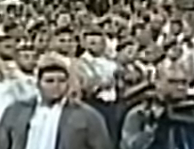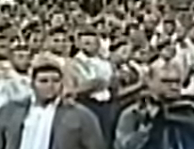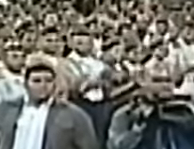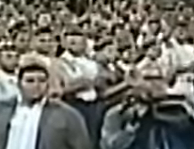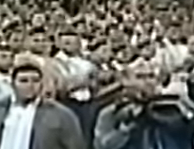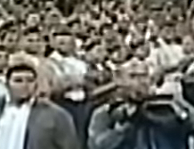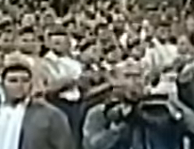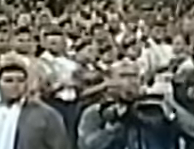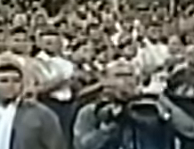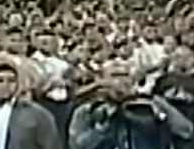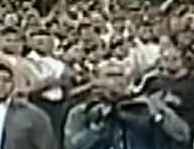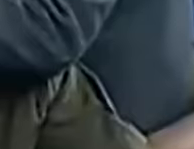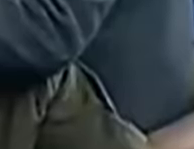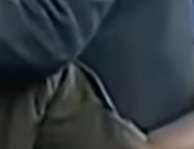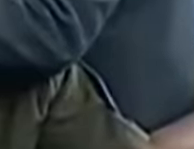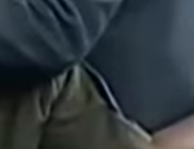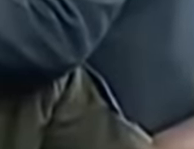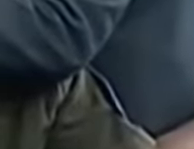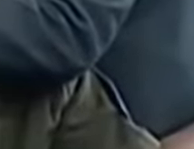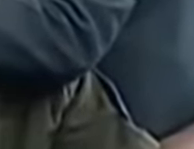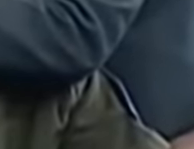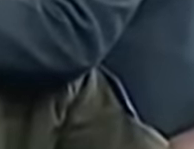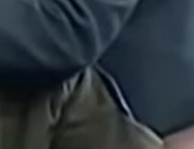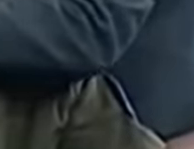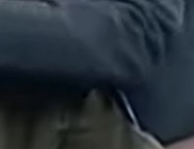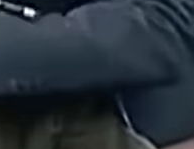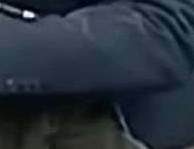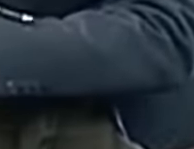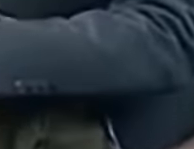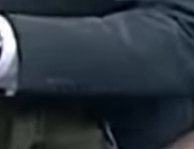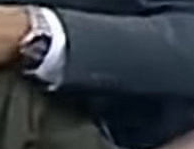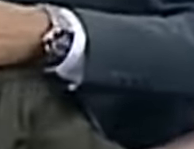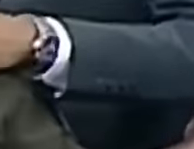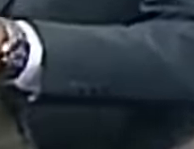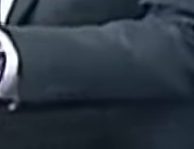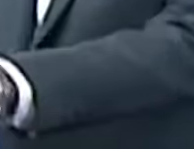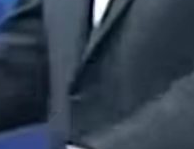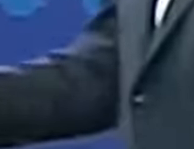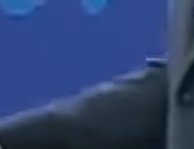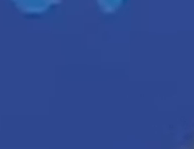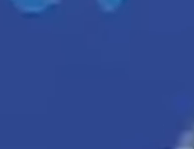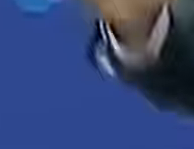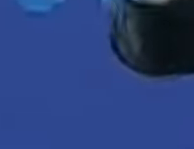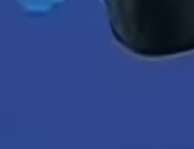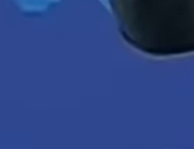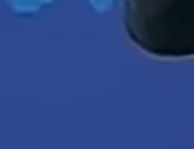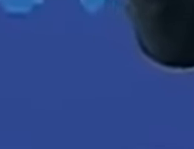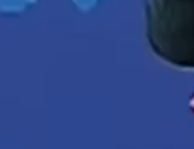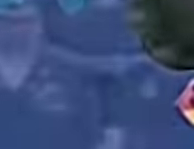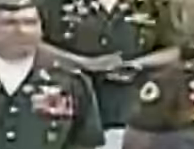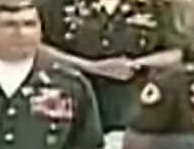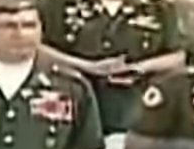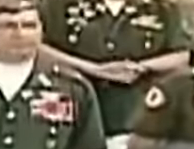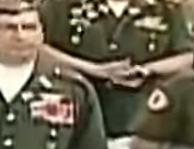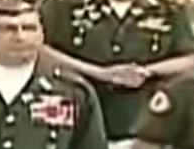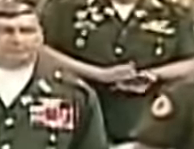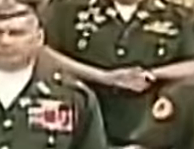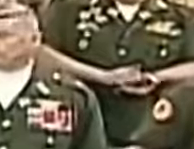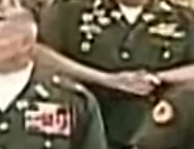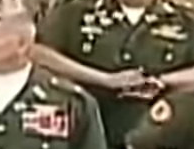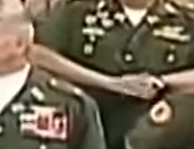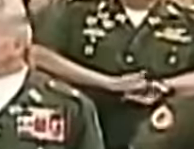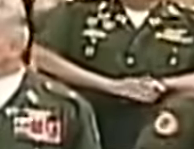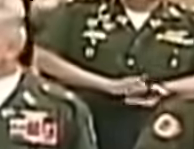Arpa 4 y maraca en el poliedro de Caracas con los cadetes de la Universidad Militar Bolivariana de Venezuela,